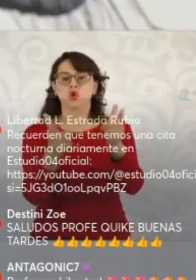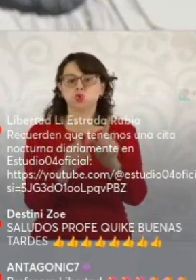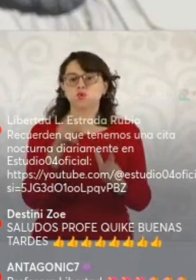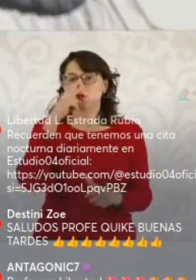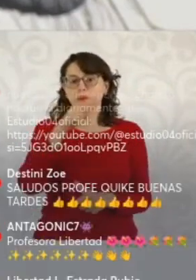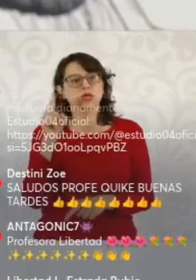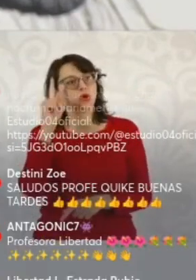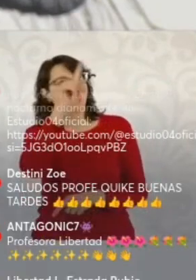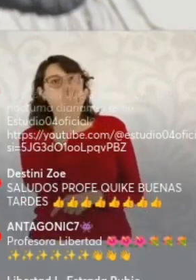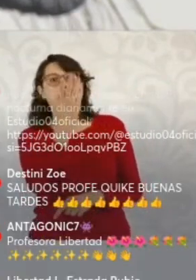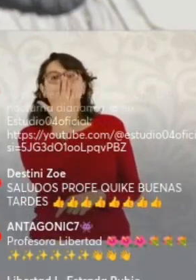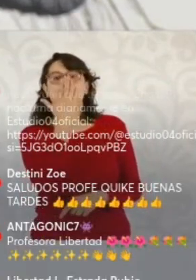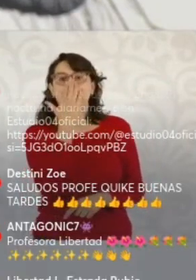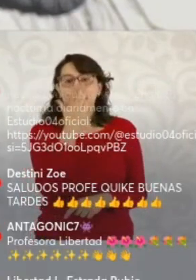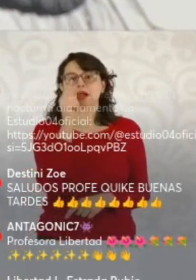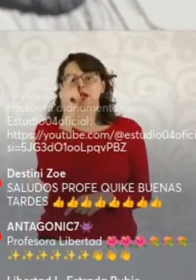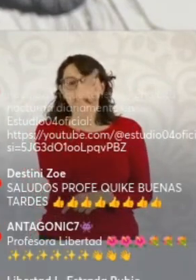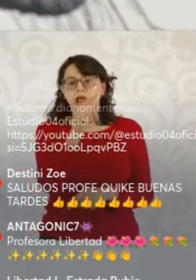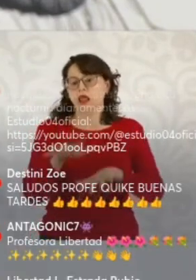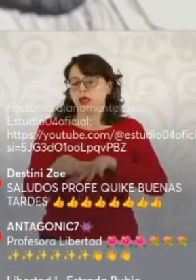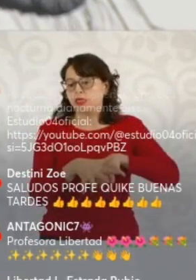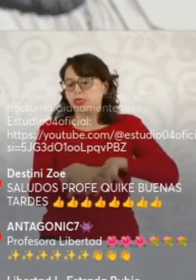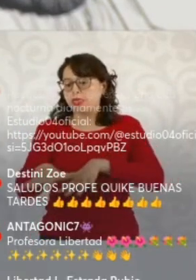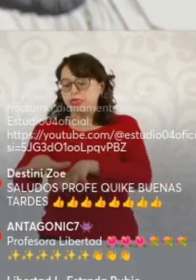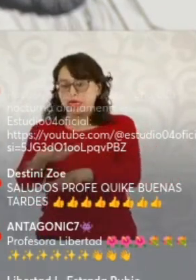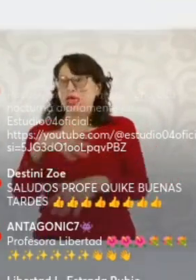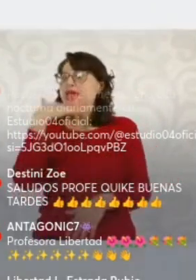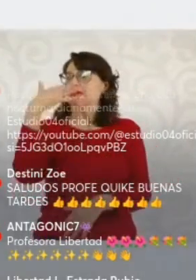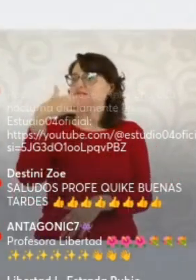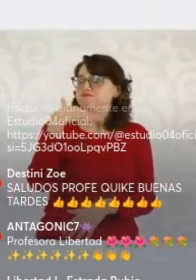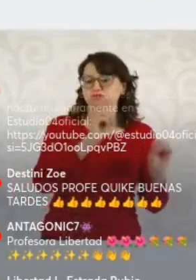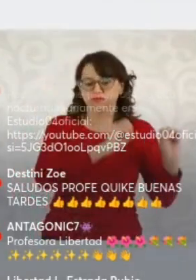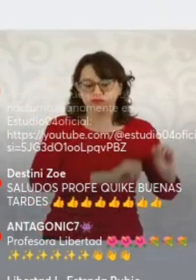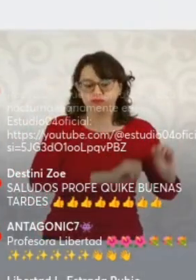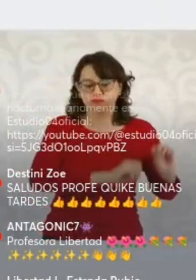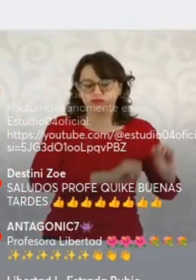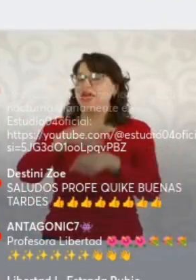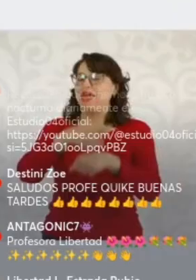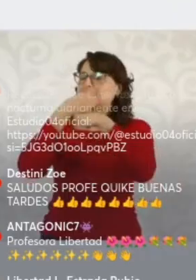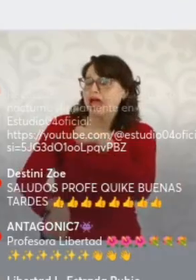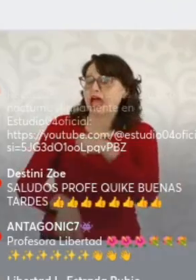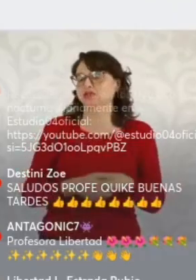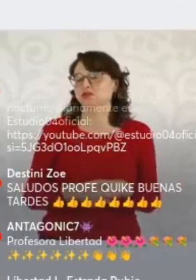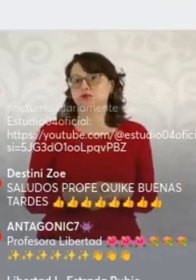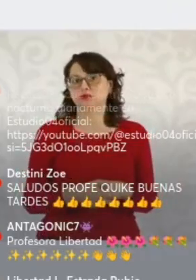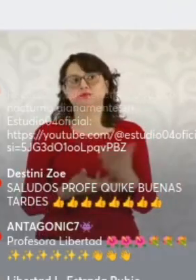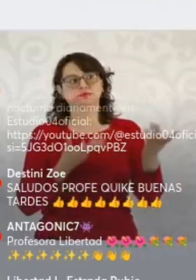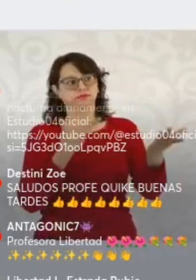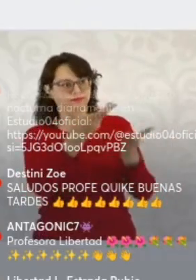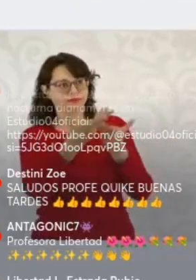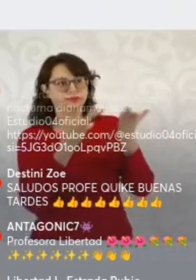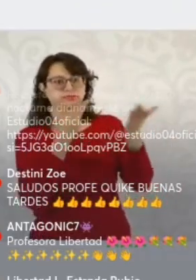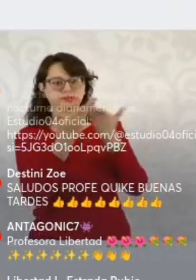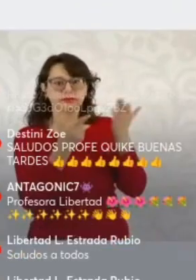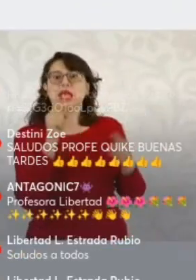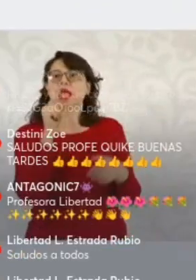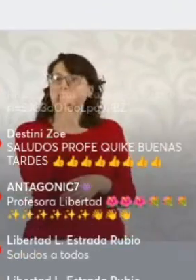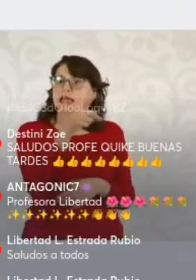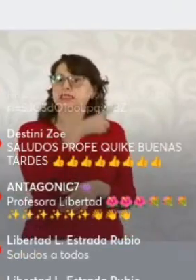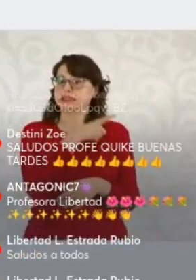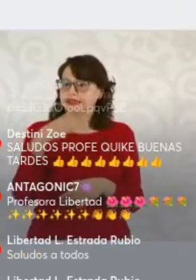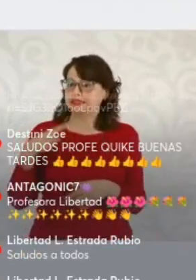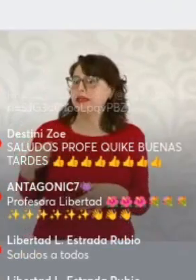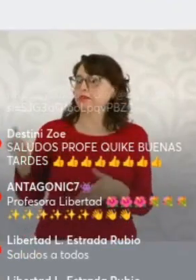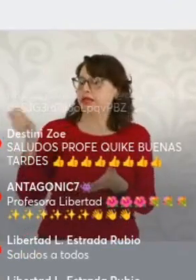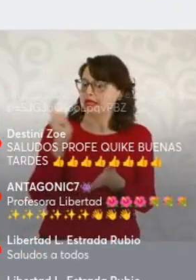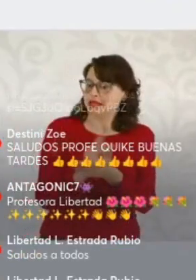Sonora, con el daño que hubo en su momento en el río Sonora, se está trabajando para poder garantizar